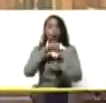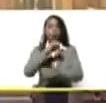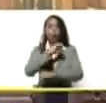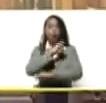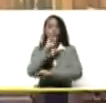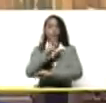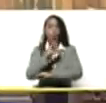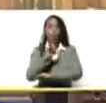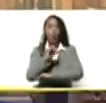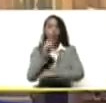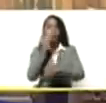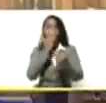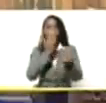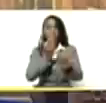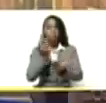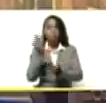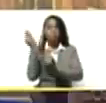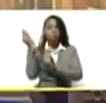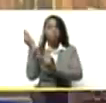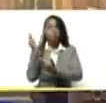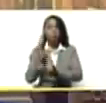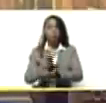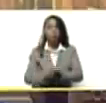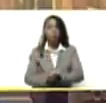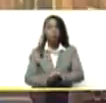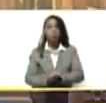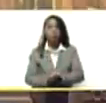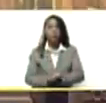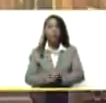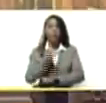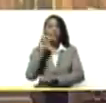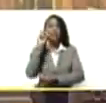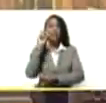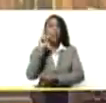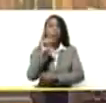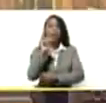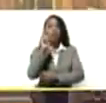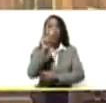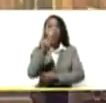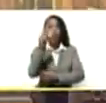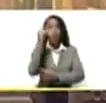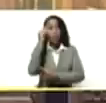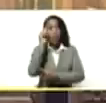financia y la hacienda pública nacional la doctora del si rodríguez